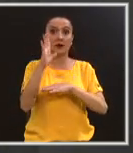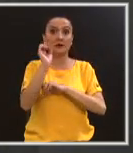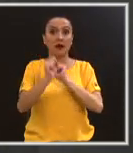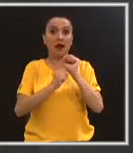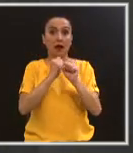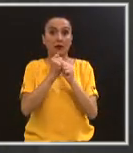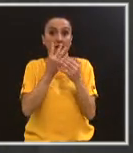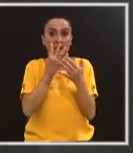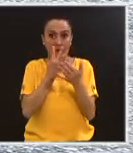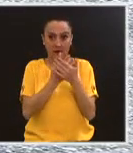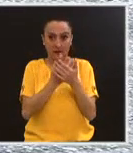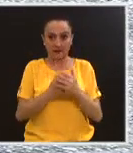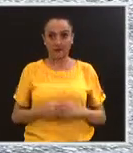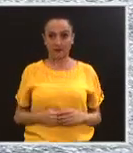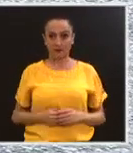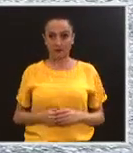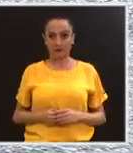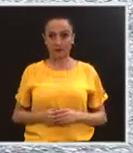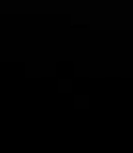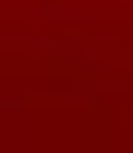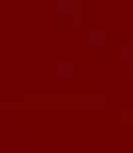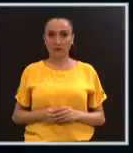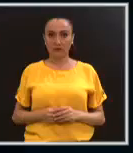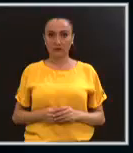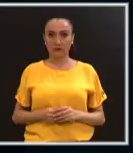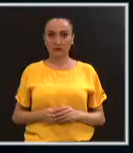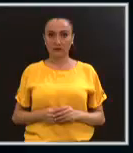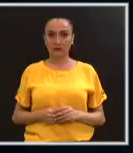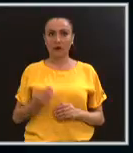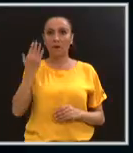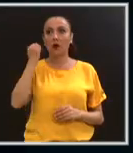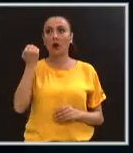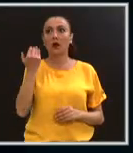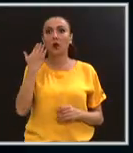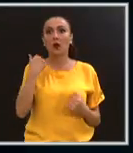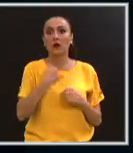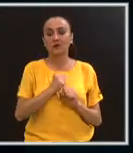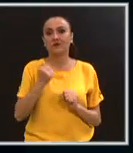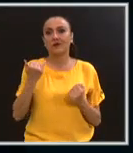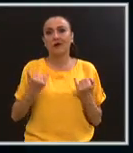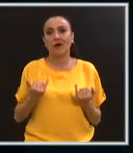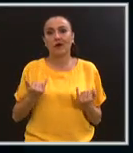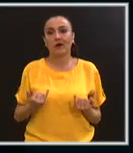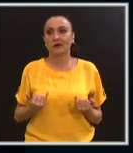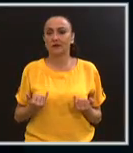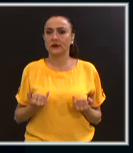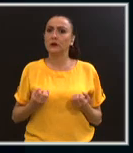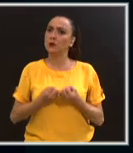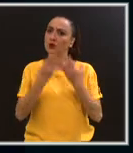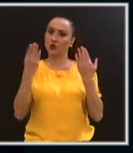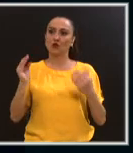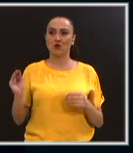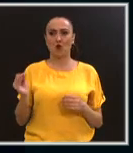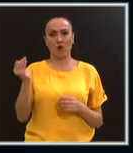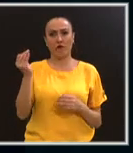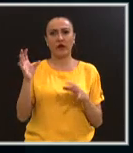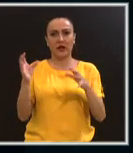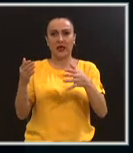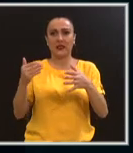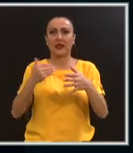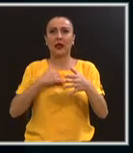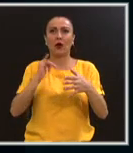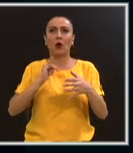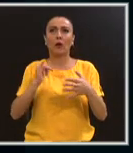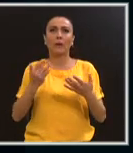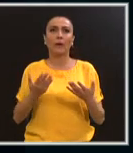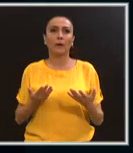años de cárcel e el por qué lo hacen hoy en día en muchos de los jóvenes tienen en un sentido